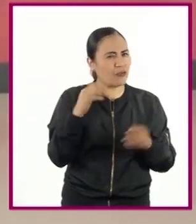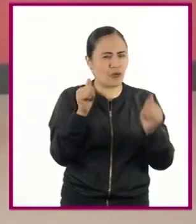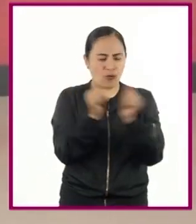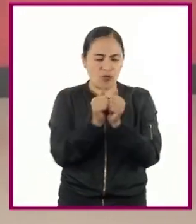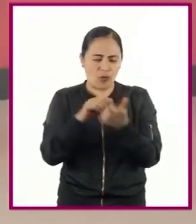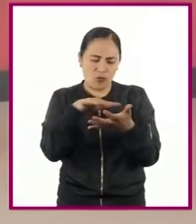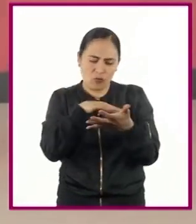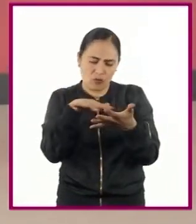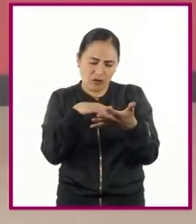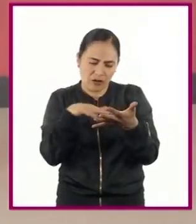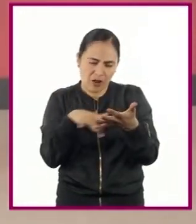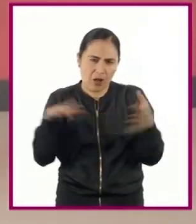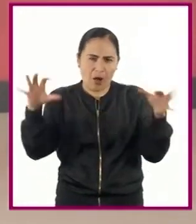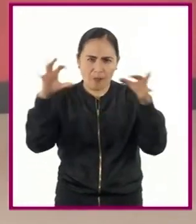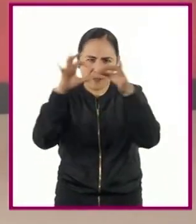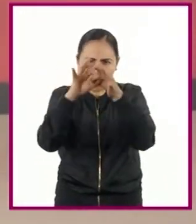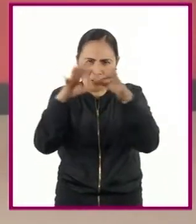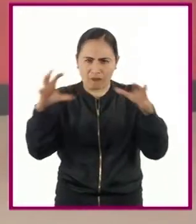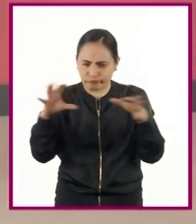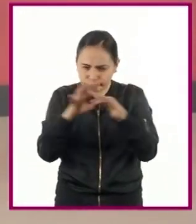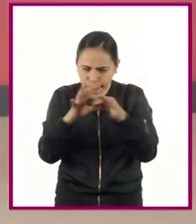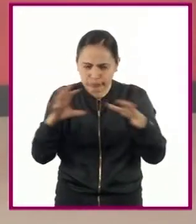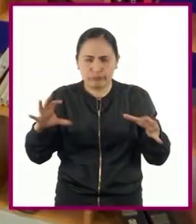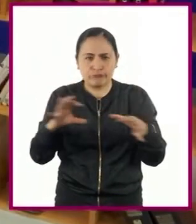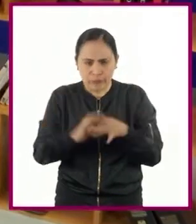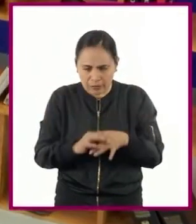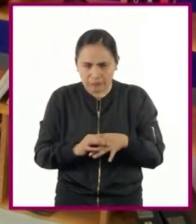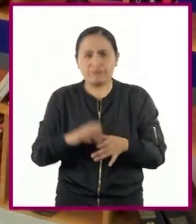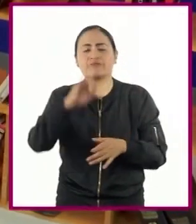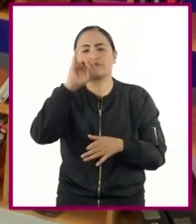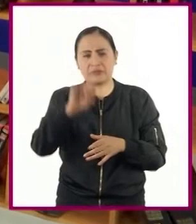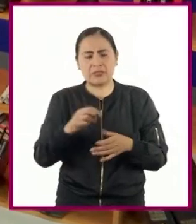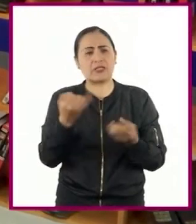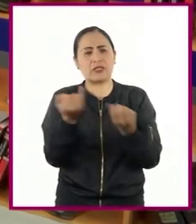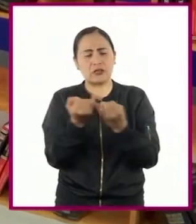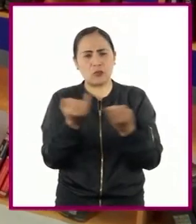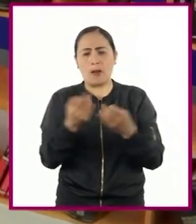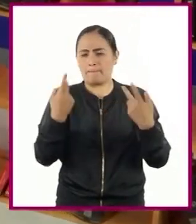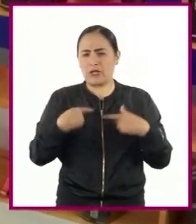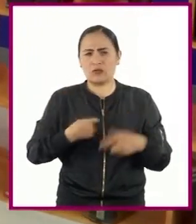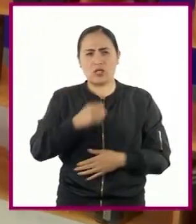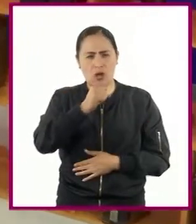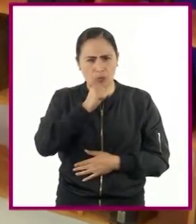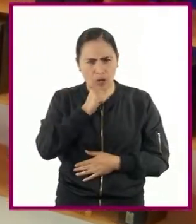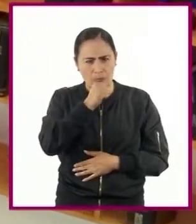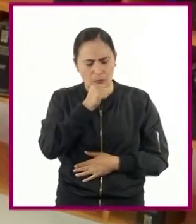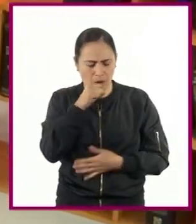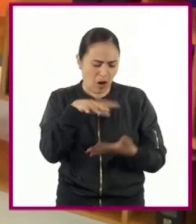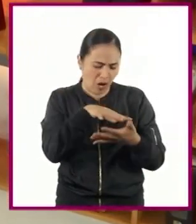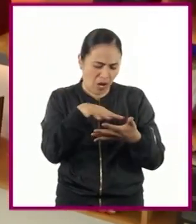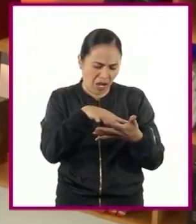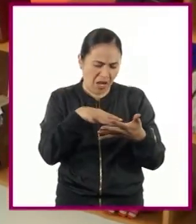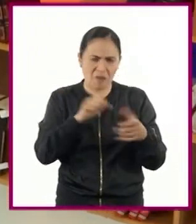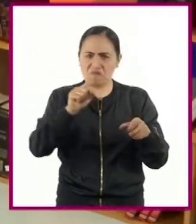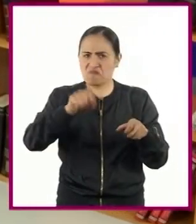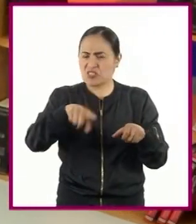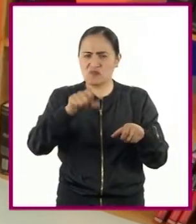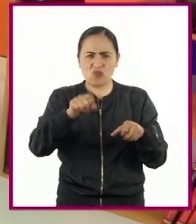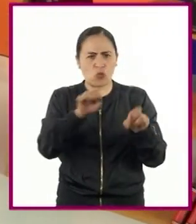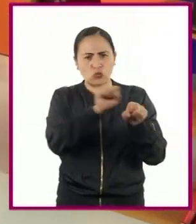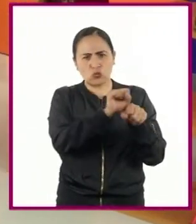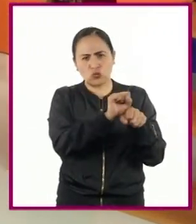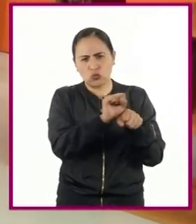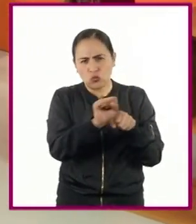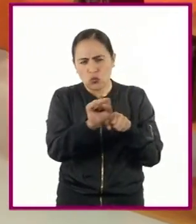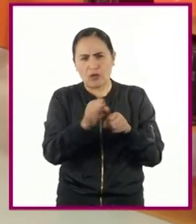en el guión. Sí, y en cuanto a la lectura del guión, los locutores mantuvieron un mismo tono, respetaron las